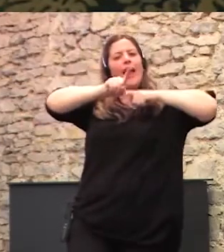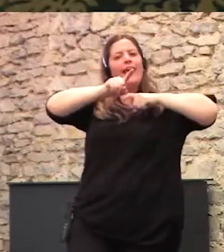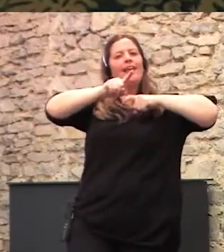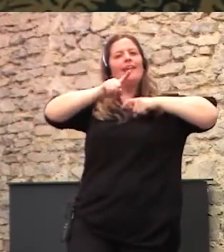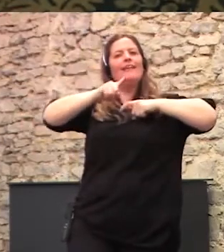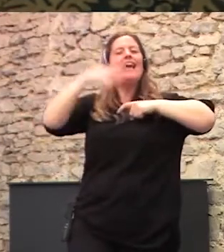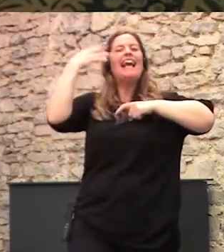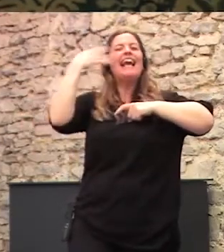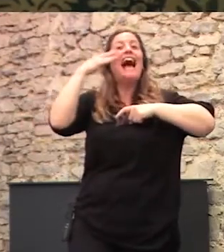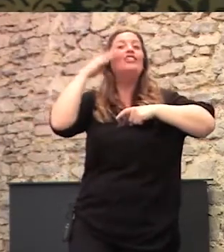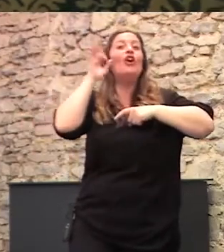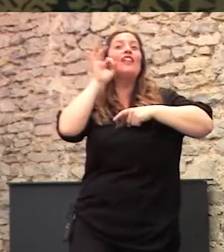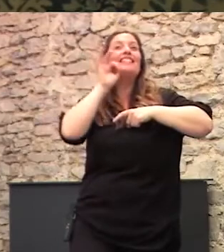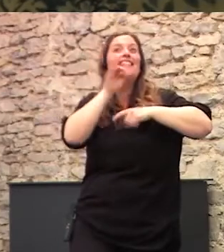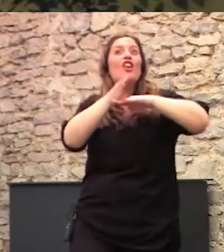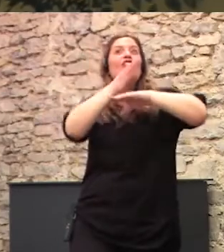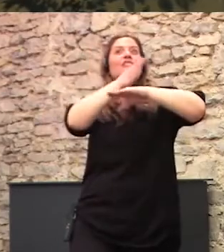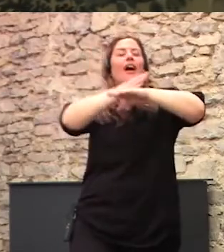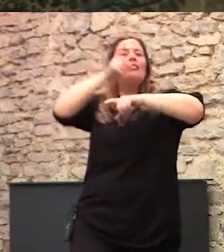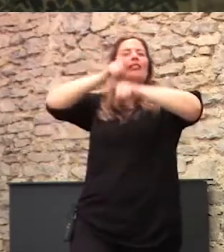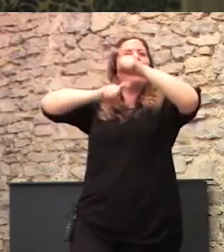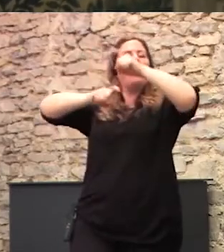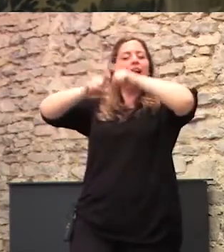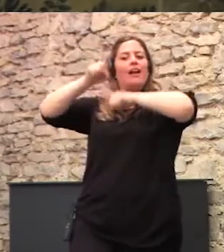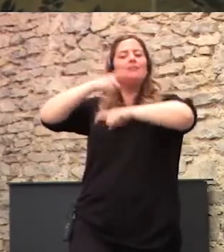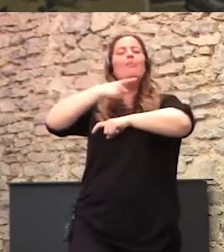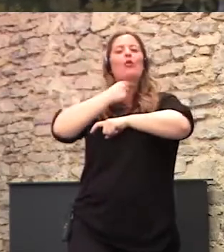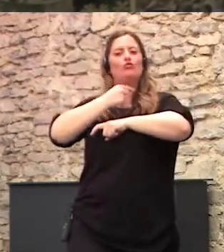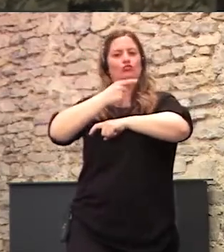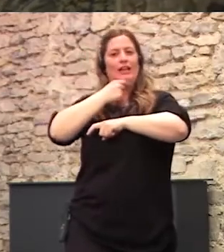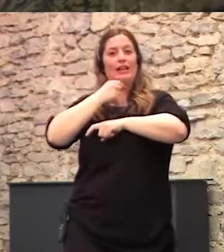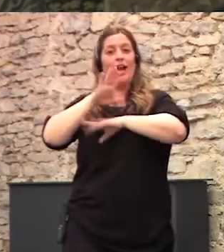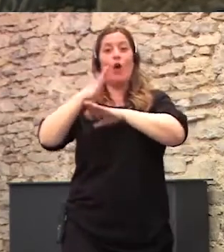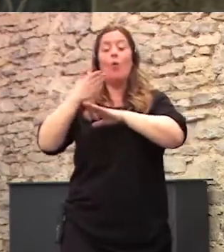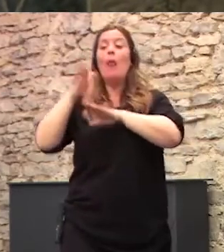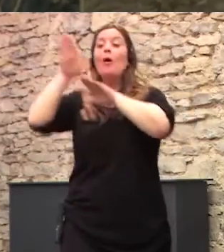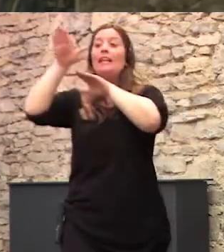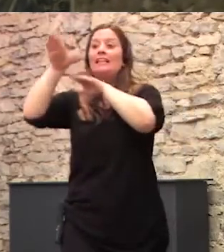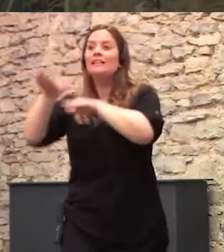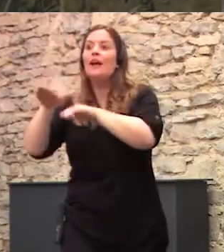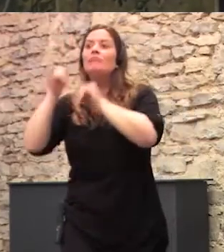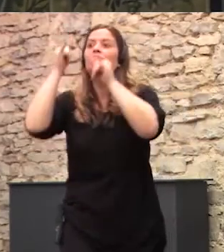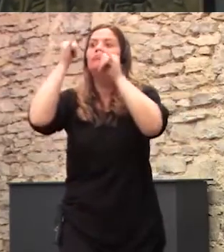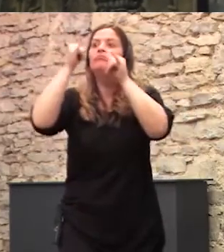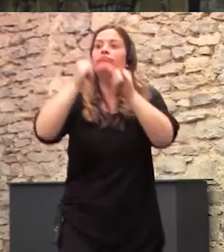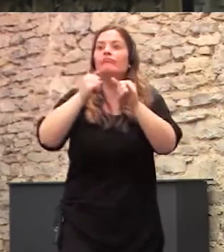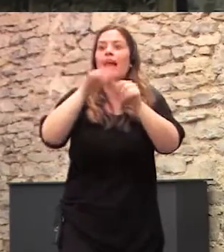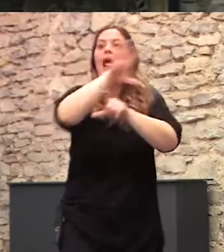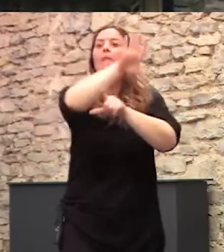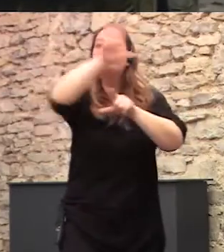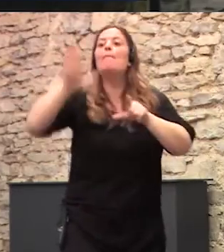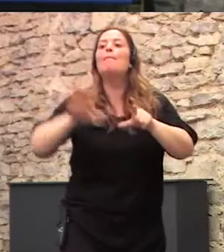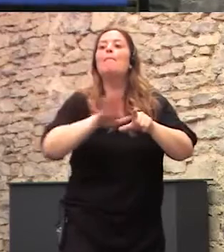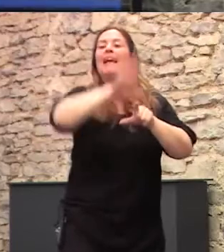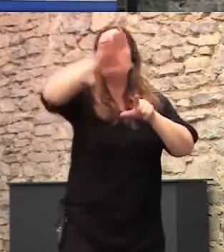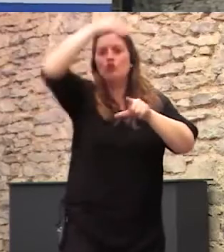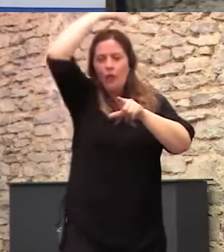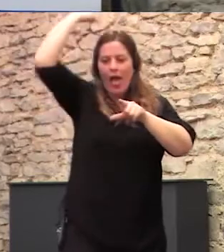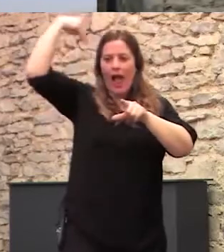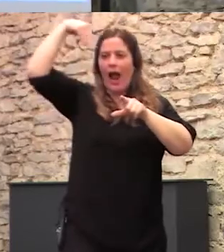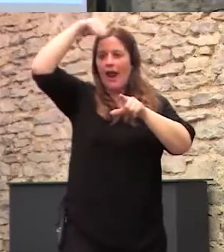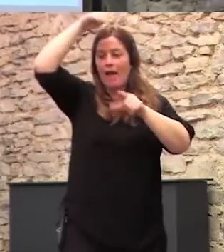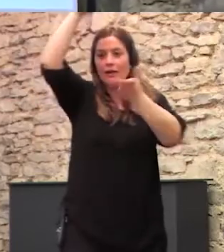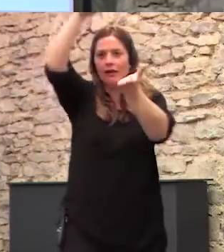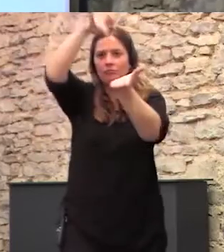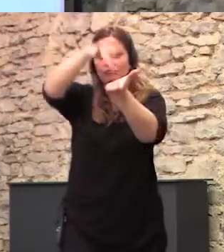Cuando llega el Islam a la península arábica, Pues la situación es, de la sociedad